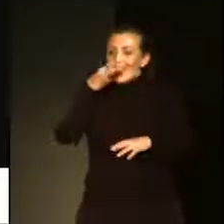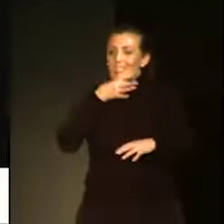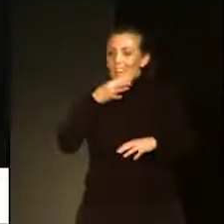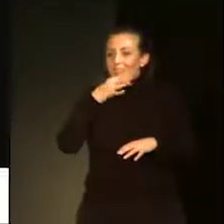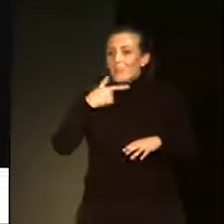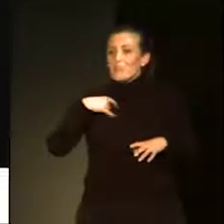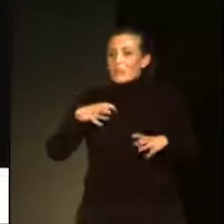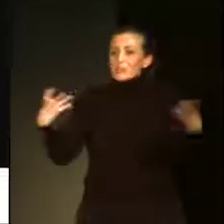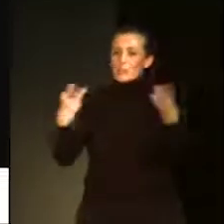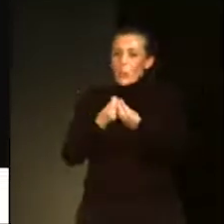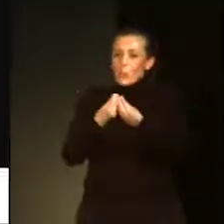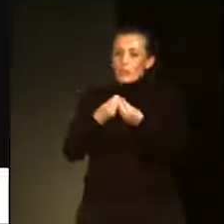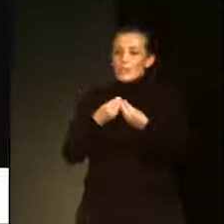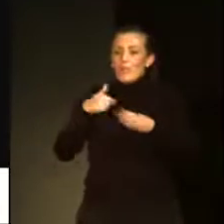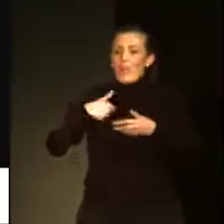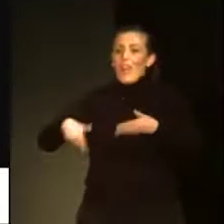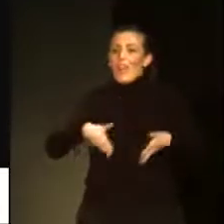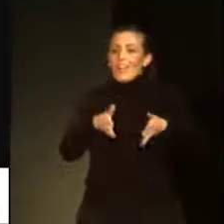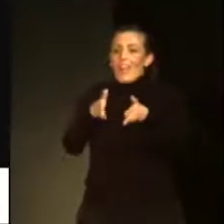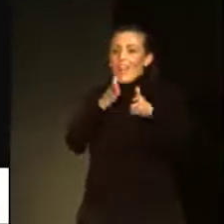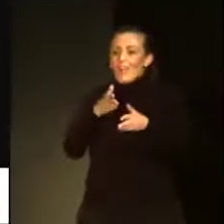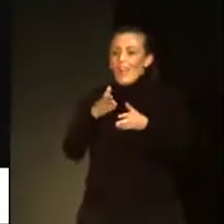ese recorrido, que empezaremos aquí en esta misma calle.